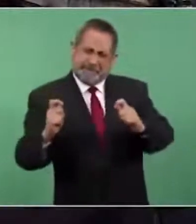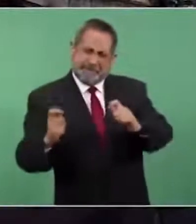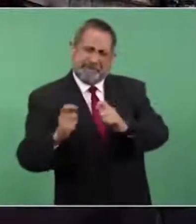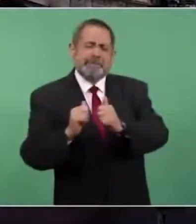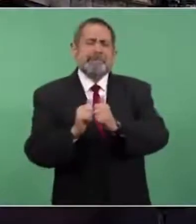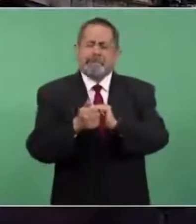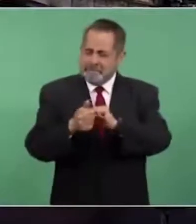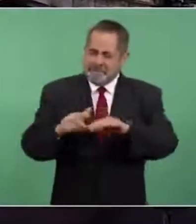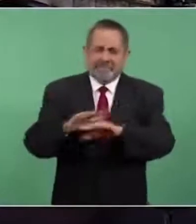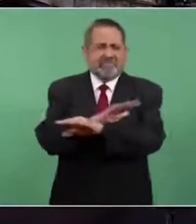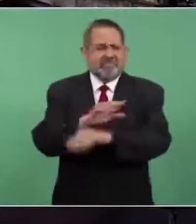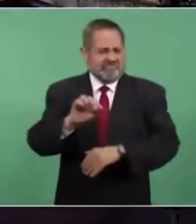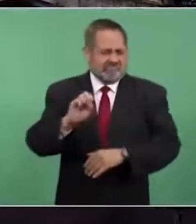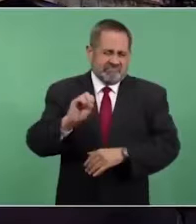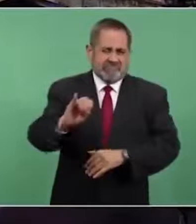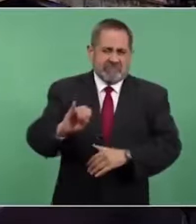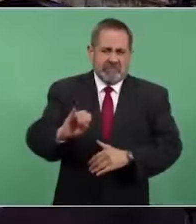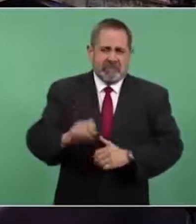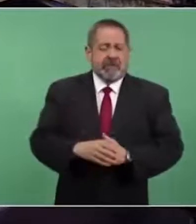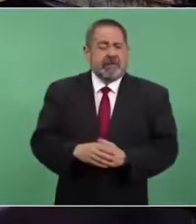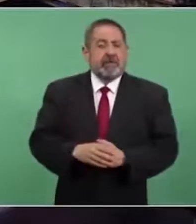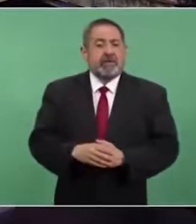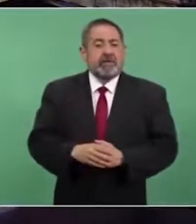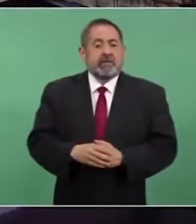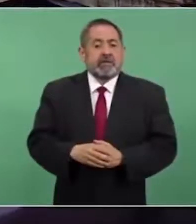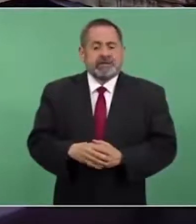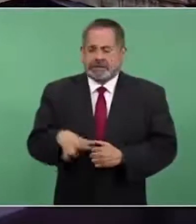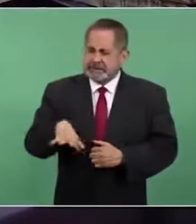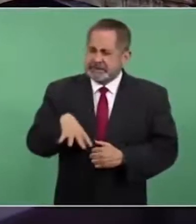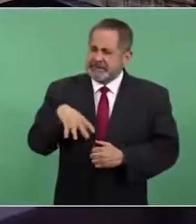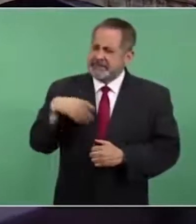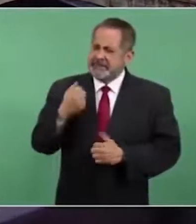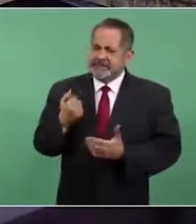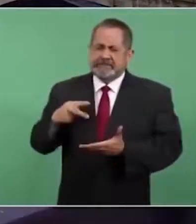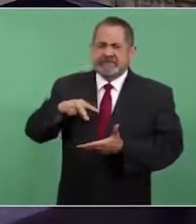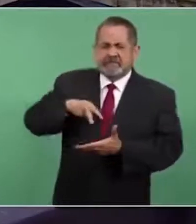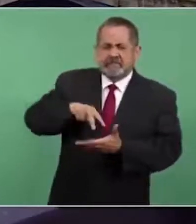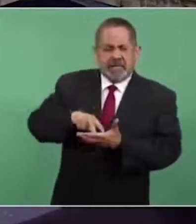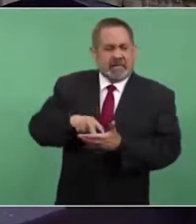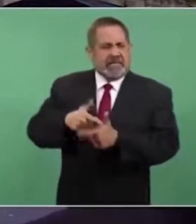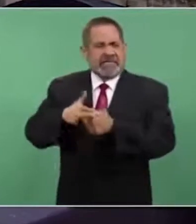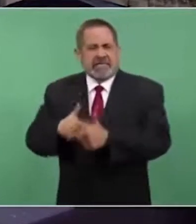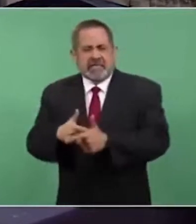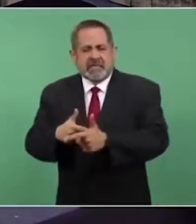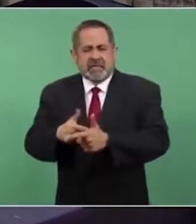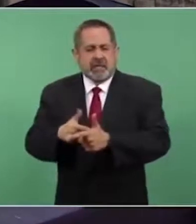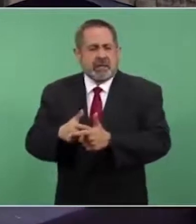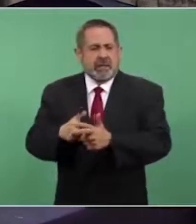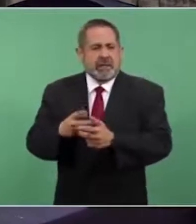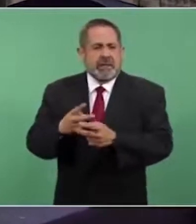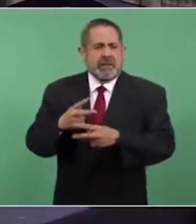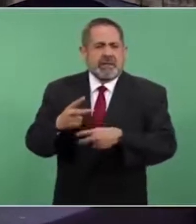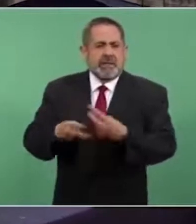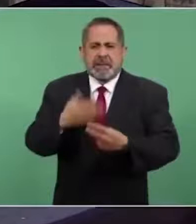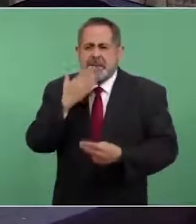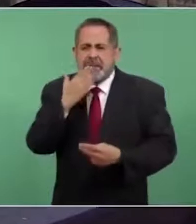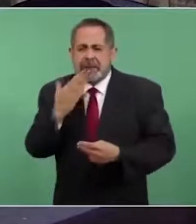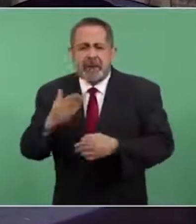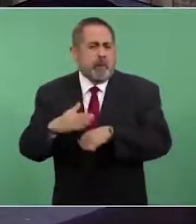Salimos adelante por la fortaleza cultural de nuestro pueblo,